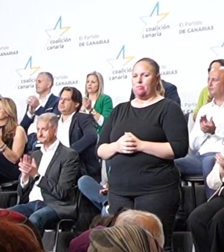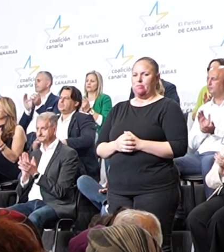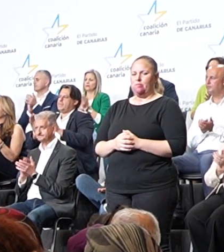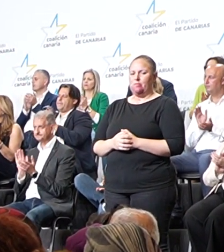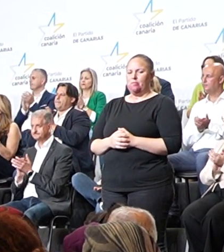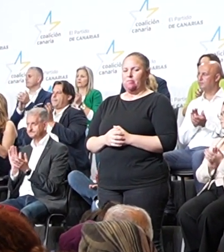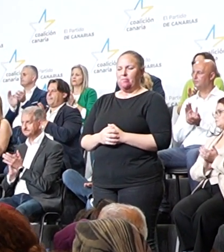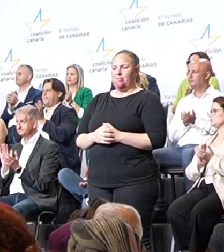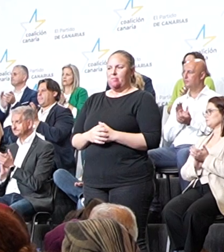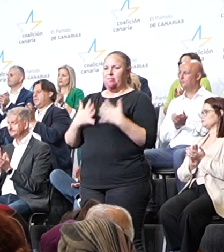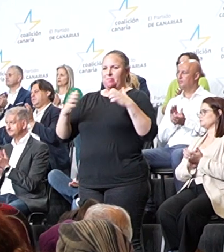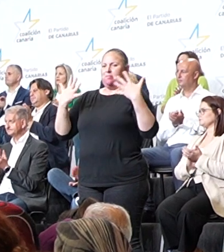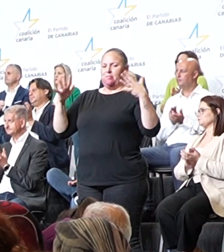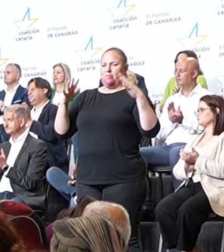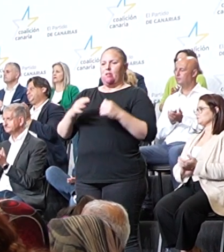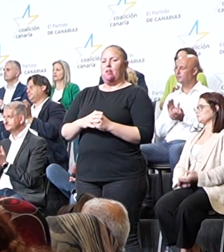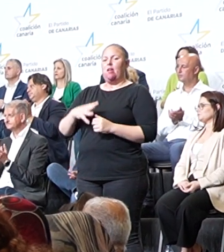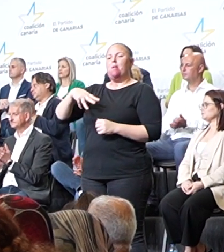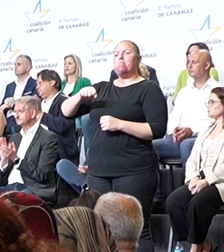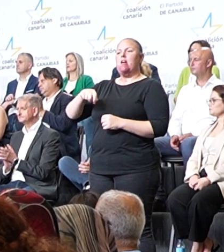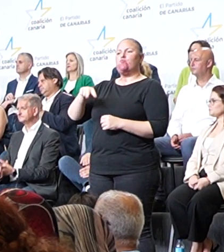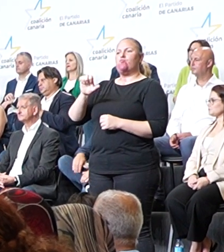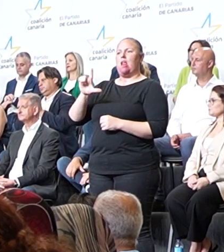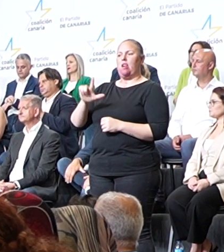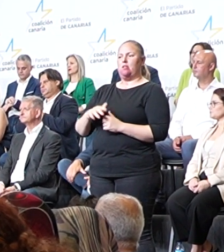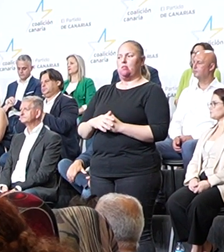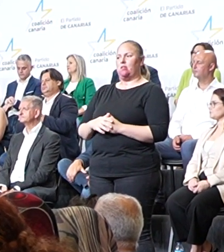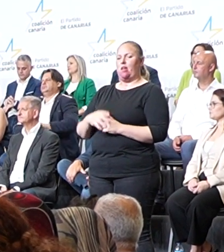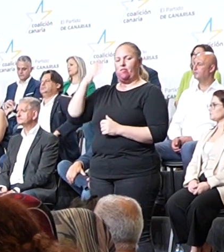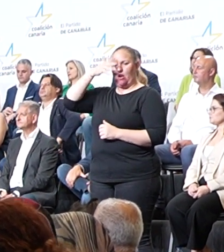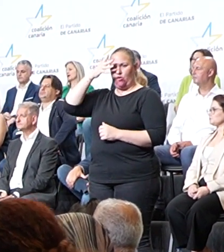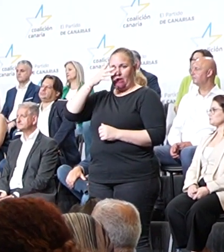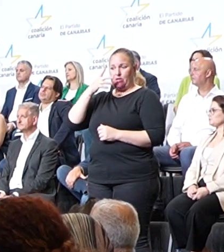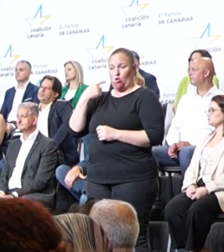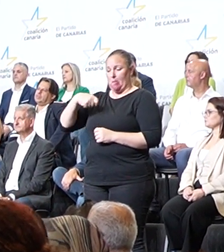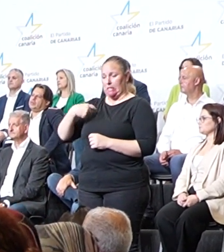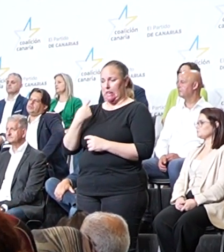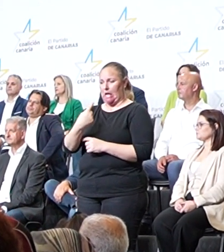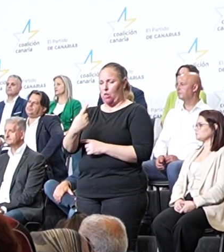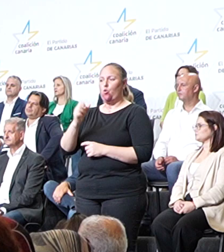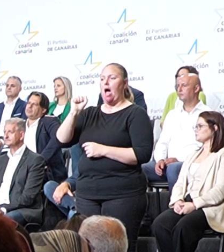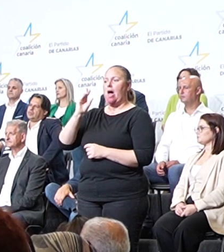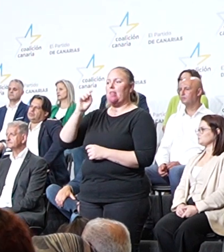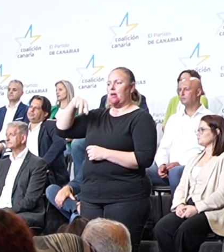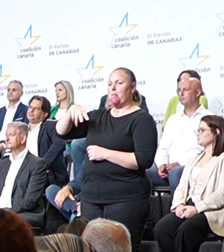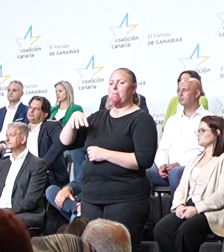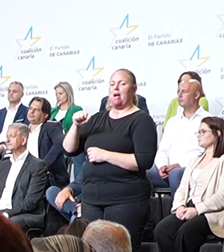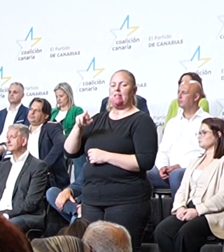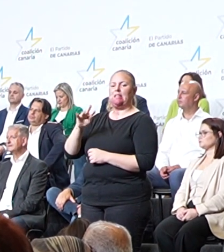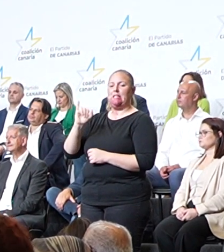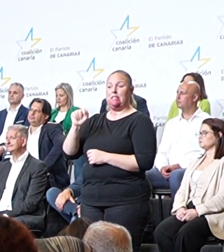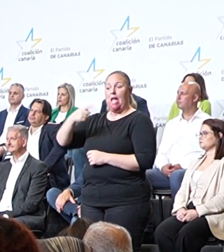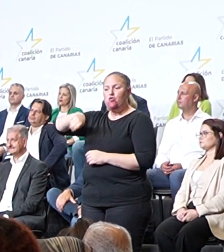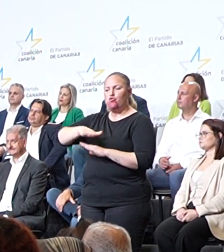acompañado. Manolo Hermoso, Fernando Clavijo y todos los presidentes, Adán Martín, tenían